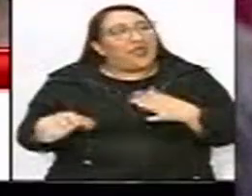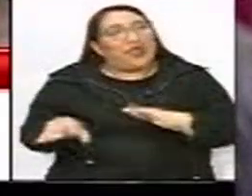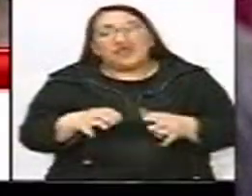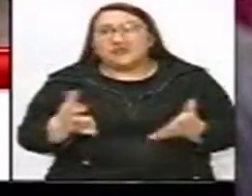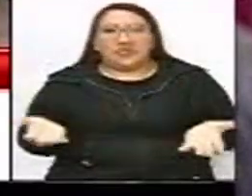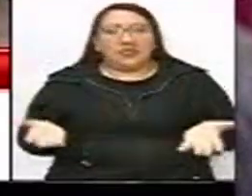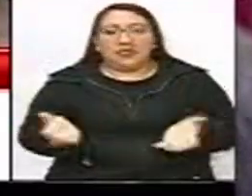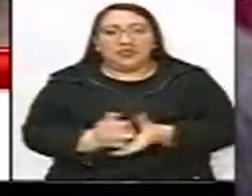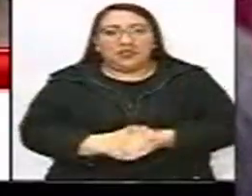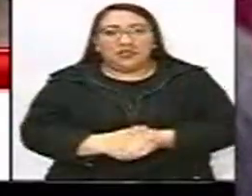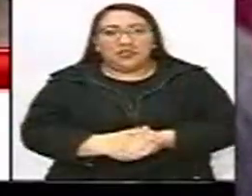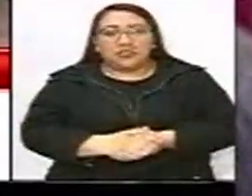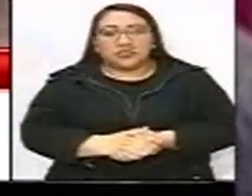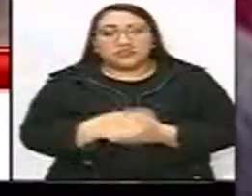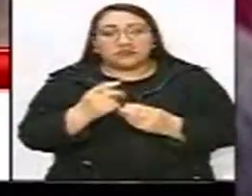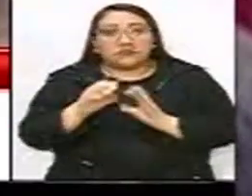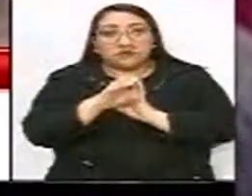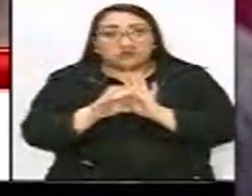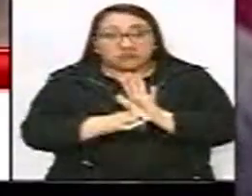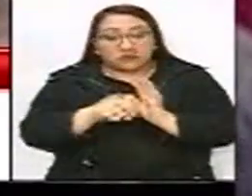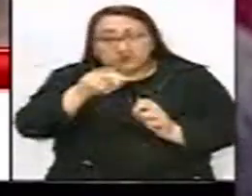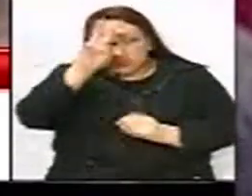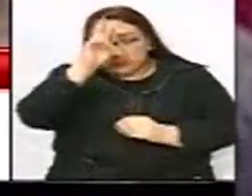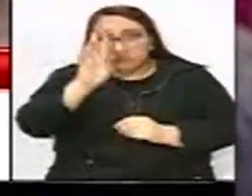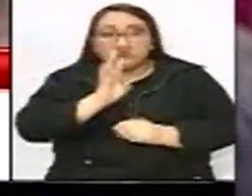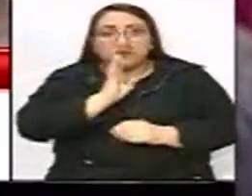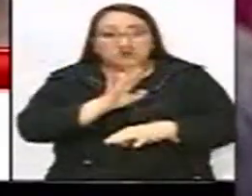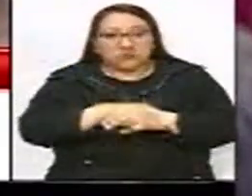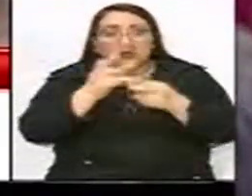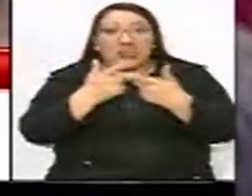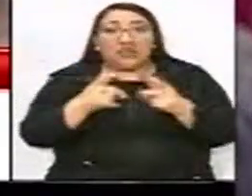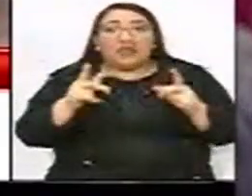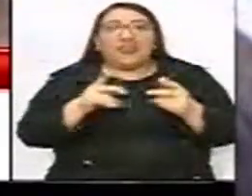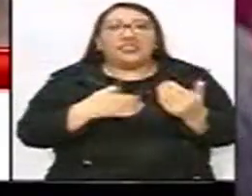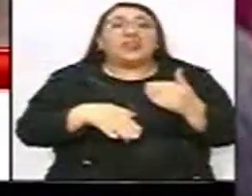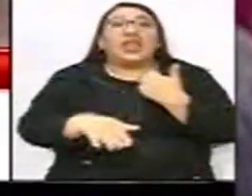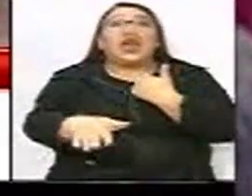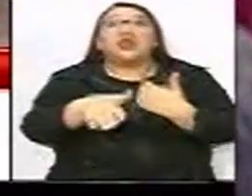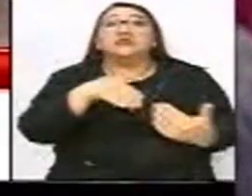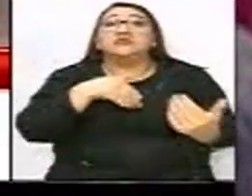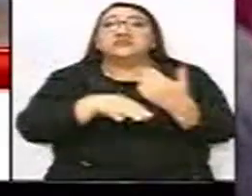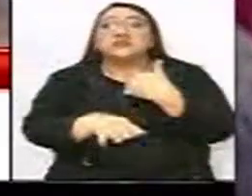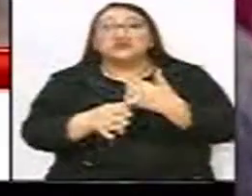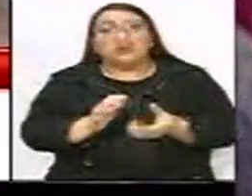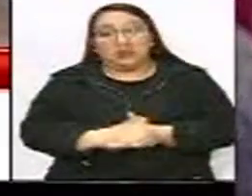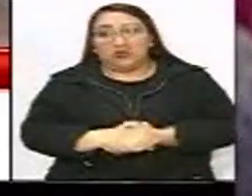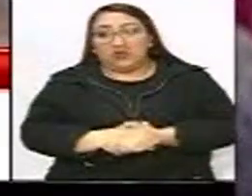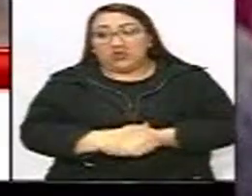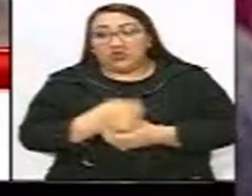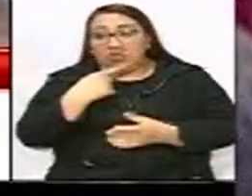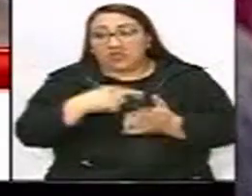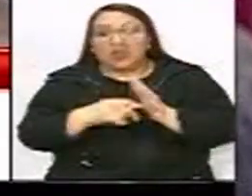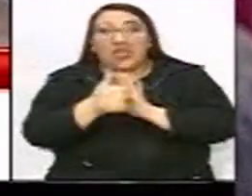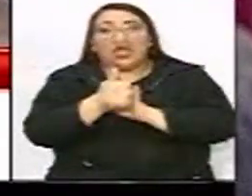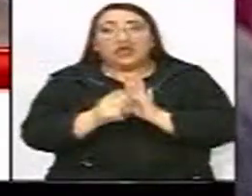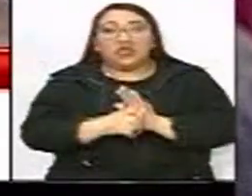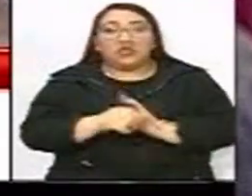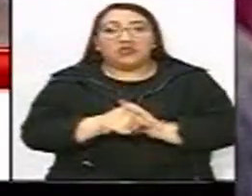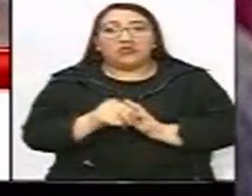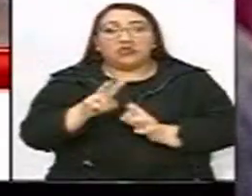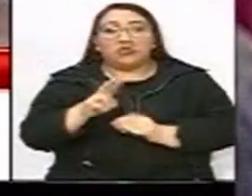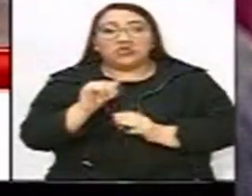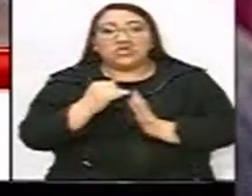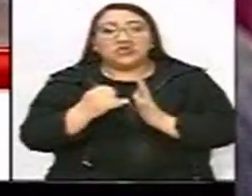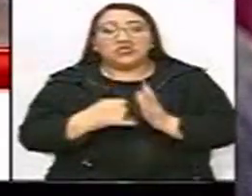hacer. Y porque la Constitución peruana habla de libre tránsito. Lo dice en su artículo 2,